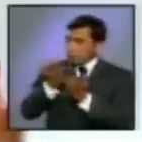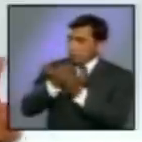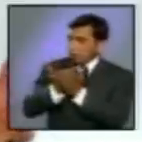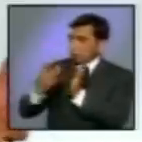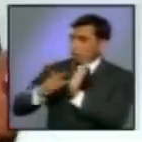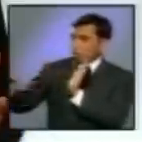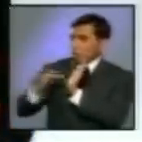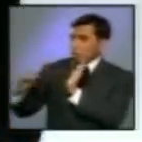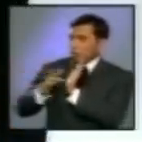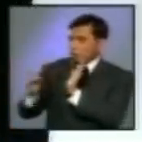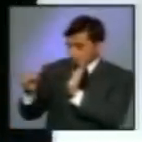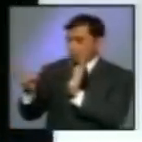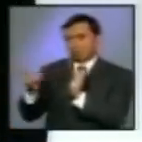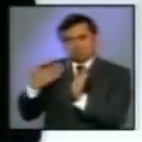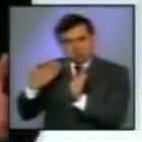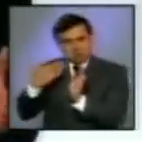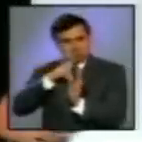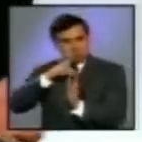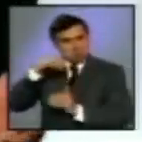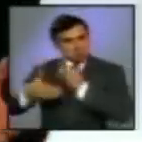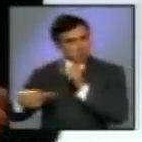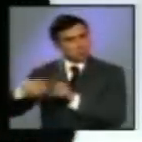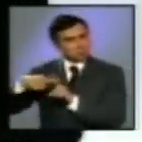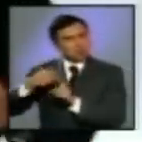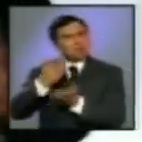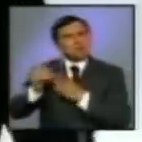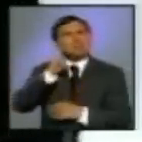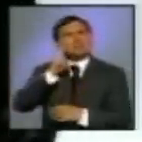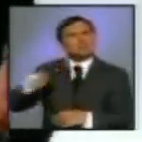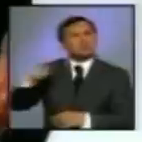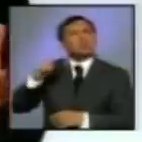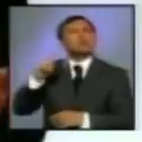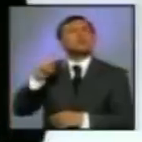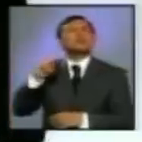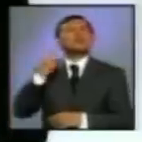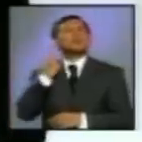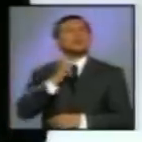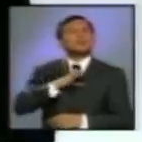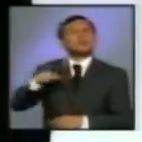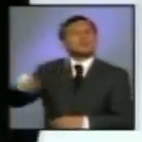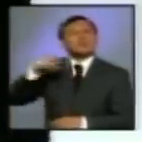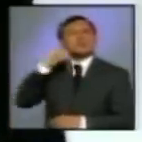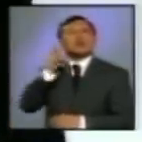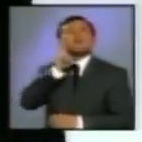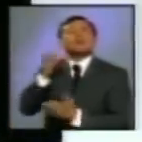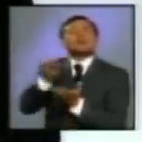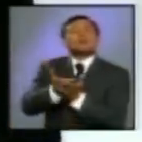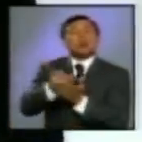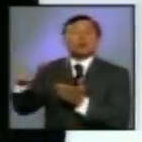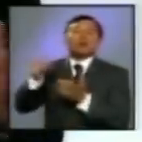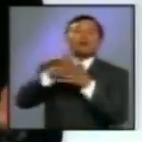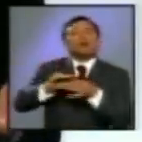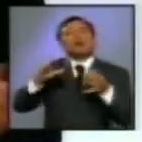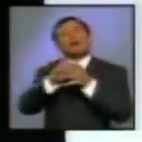Yo les pediría a mis colegas políticos que nos dijeran cómo van a hacer las cosas, porque todos prometen muchas cosas muy bonitas, y no nos explican